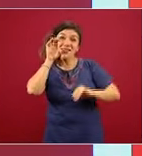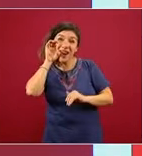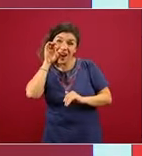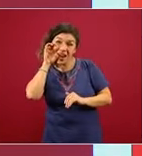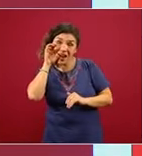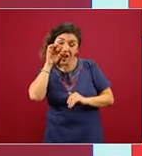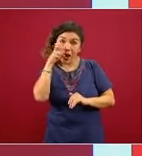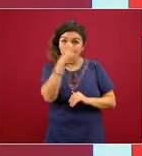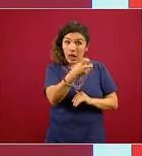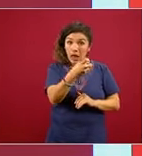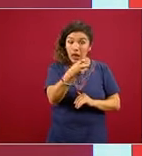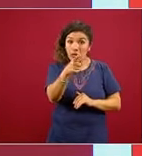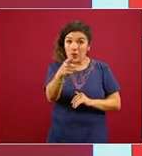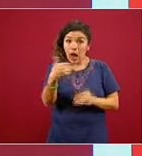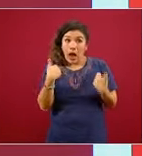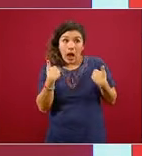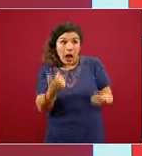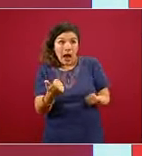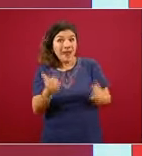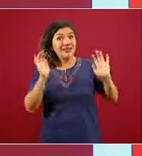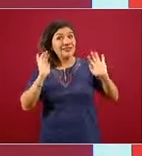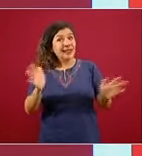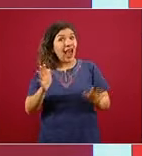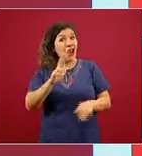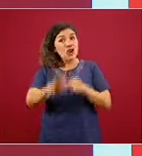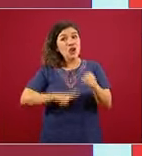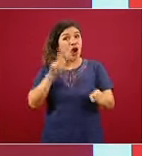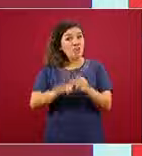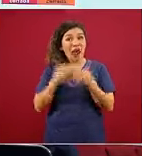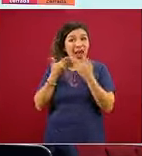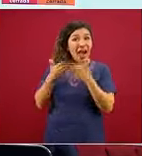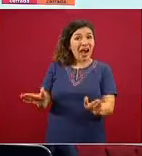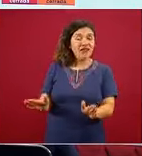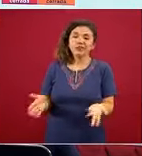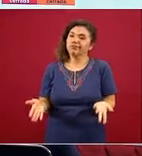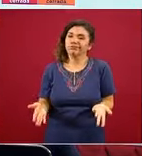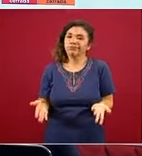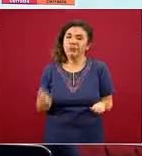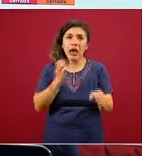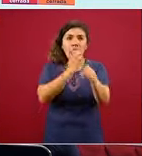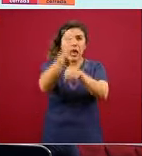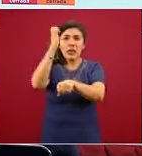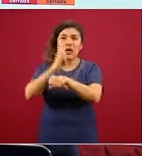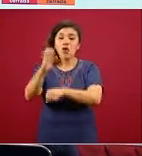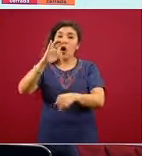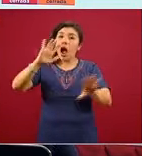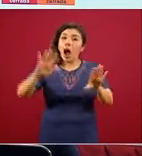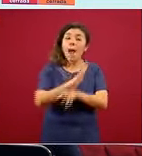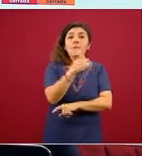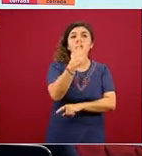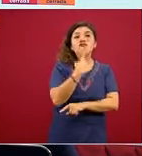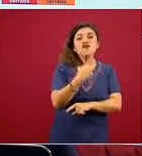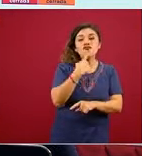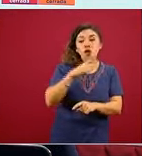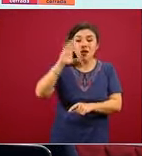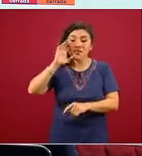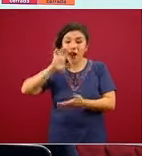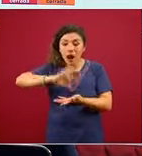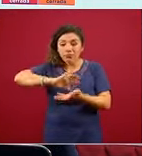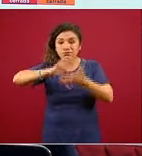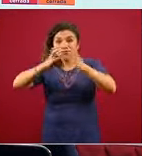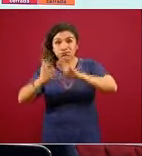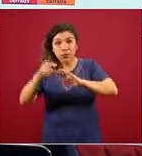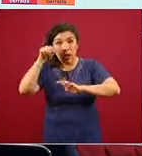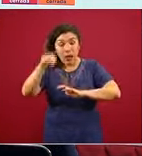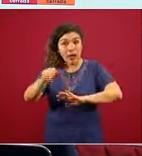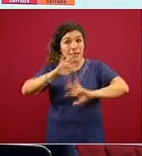naranja, no significa que ya podemos volver a hacer de todo. Los estados que están bajando de un rojo a un naranja no significa